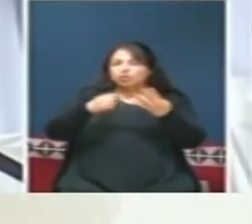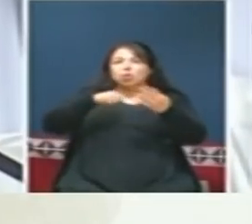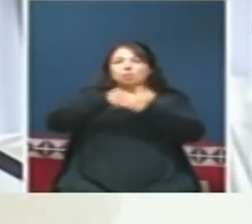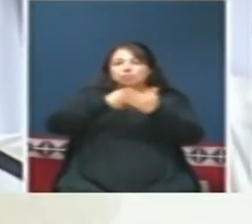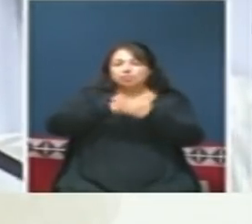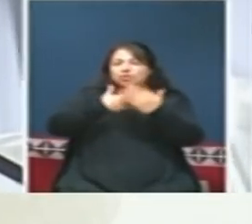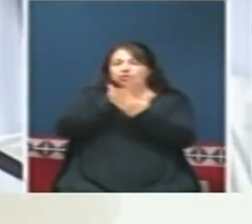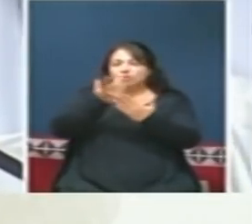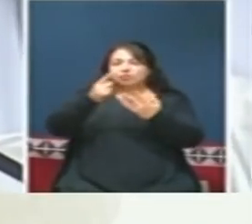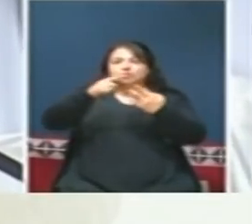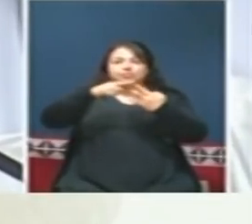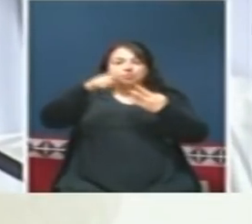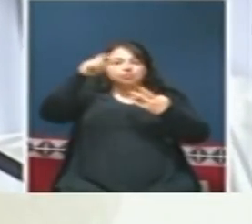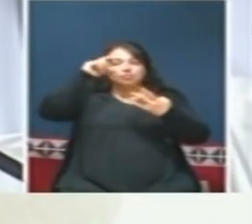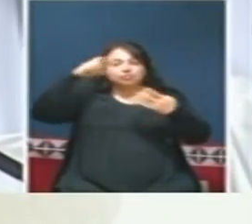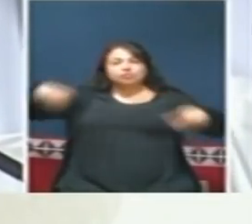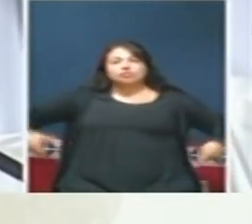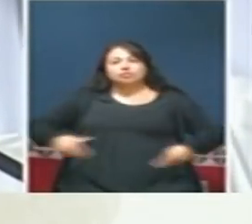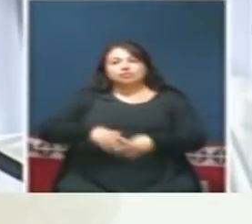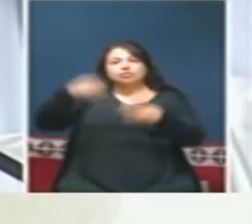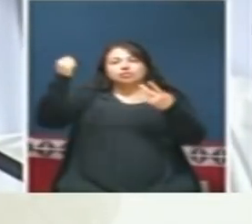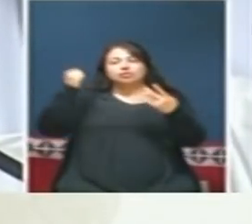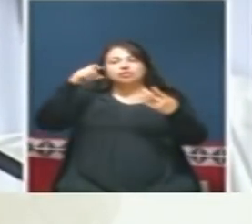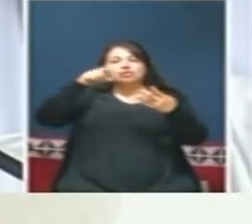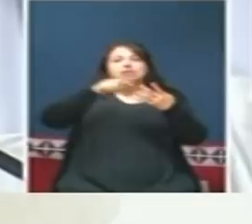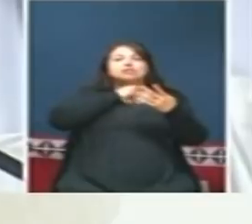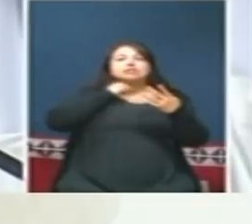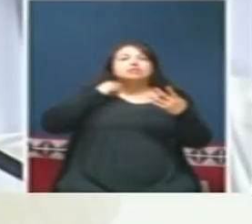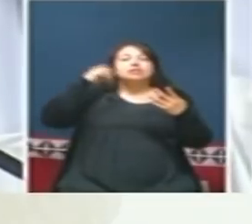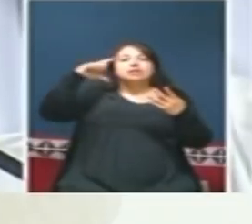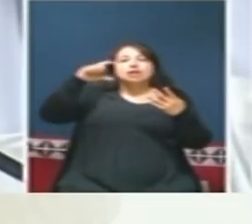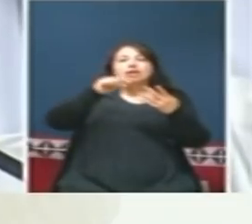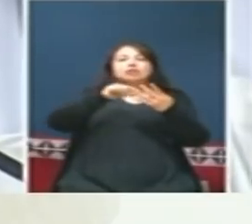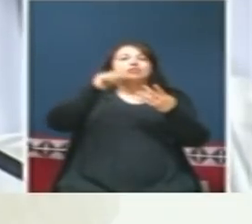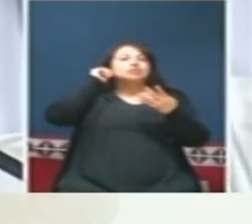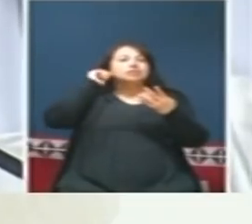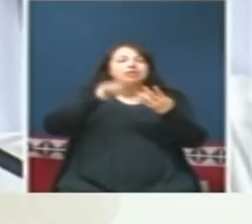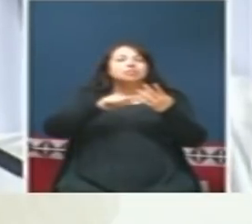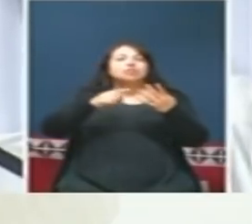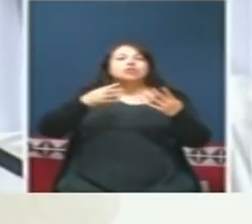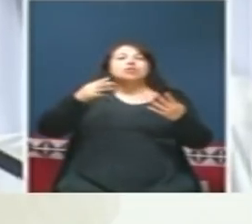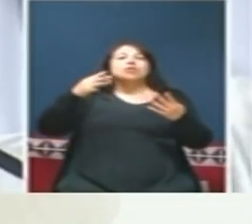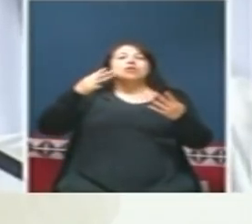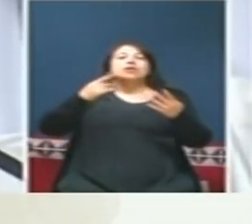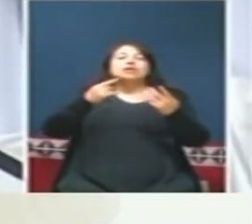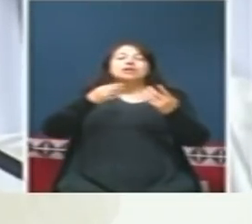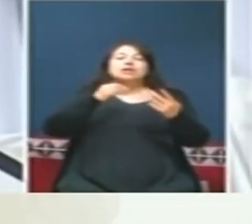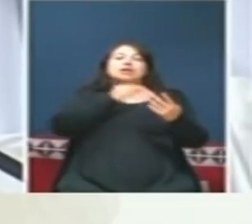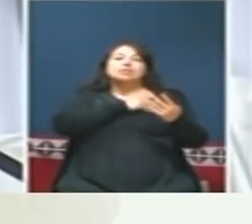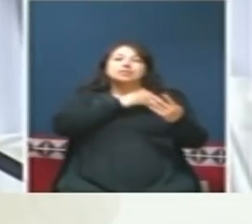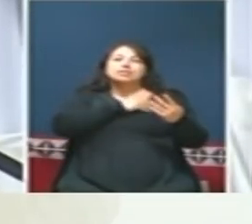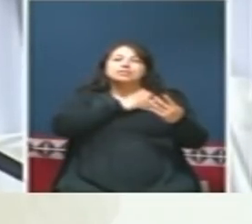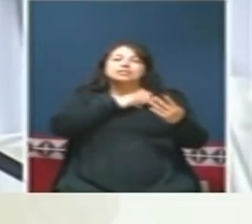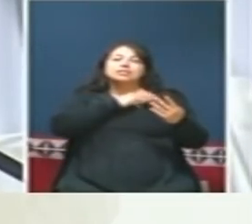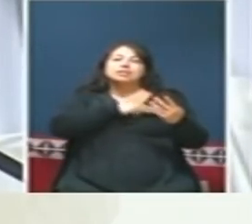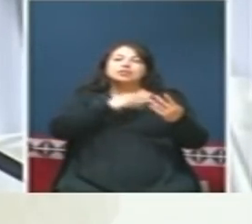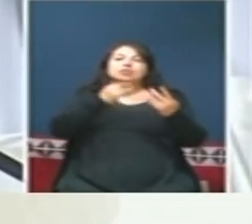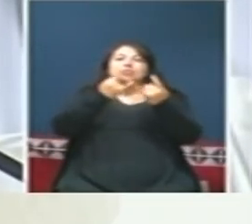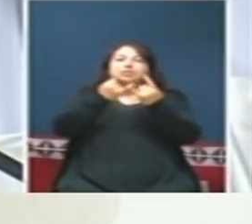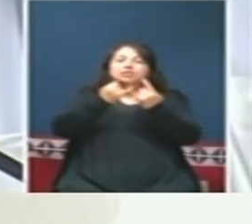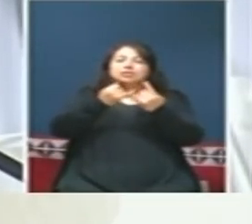Gabriel, Carlos y Wenceslao, cuyos nombres brillarán para siempre en el camino de la